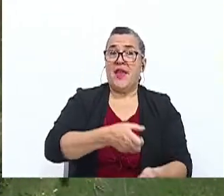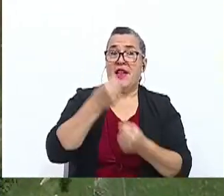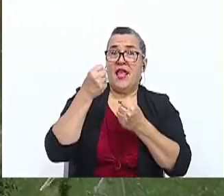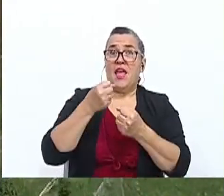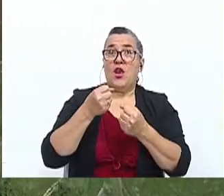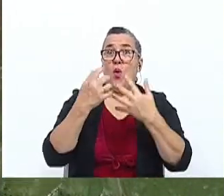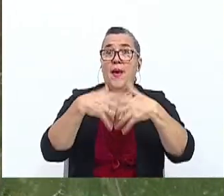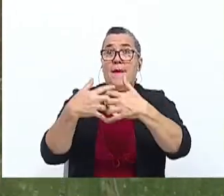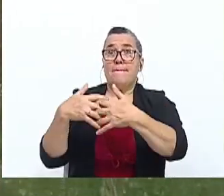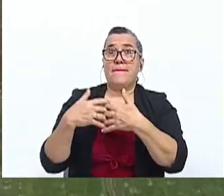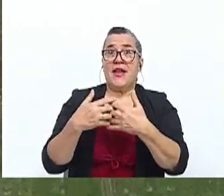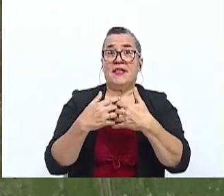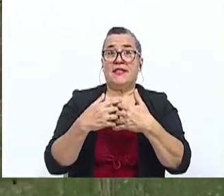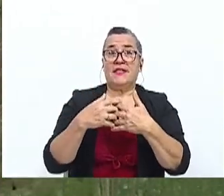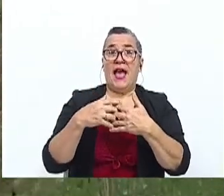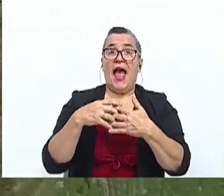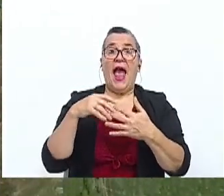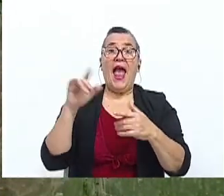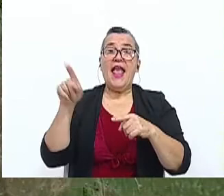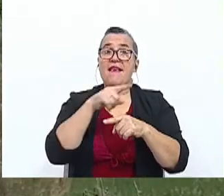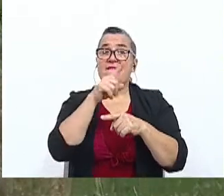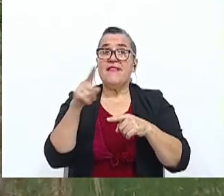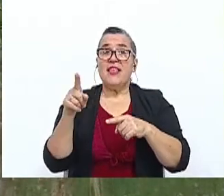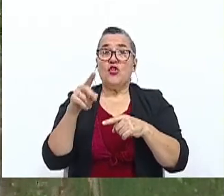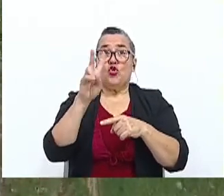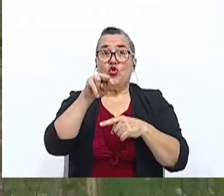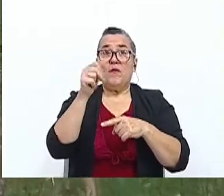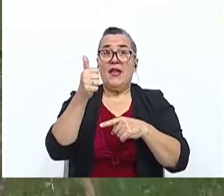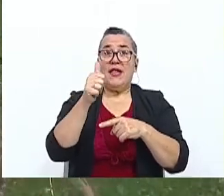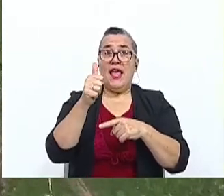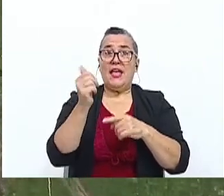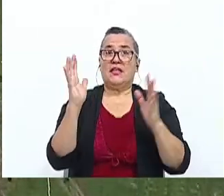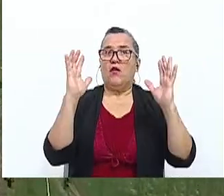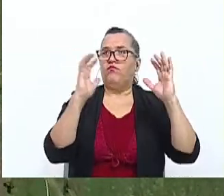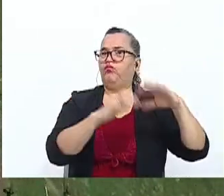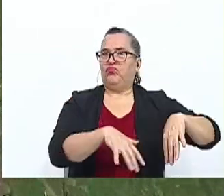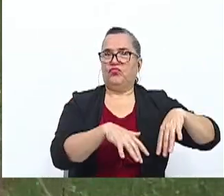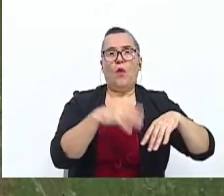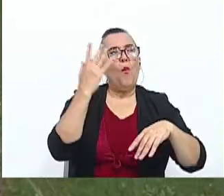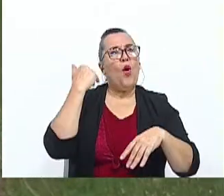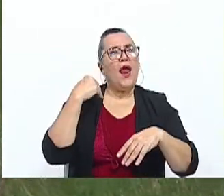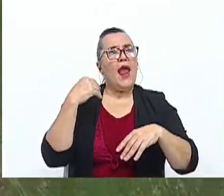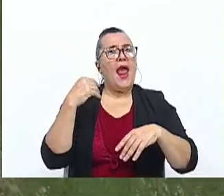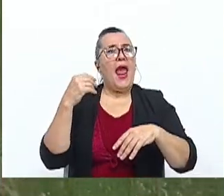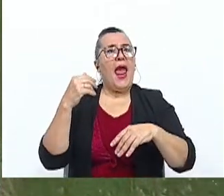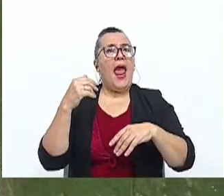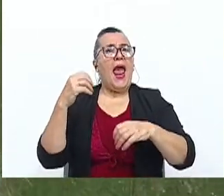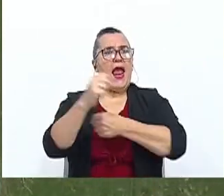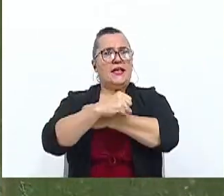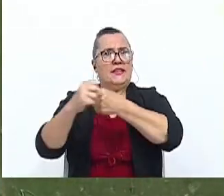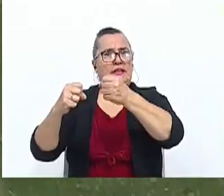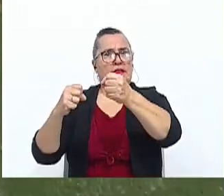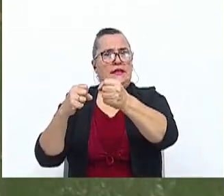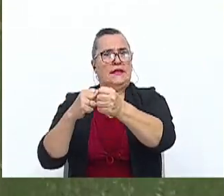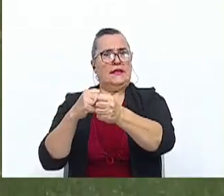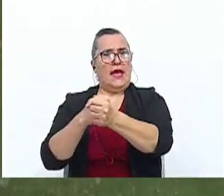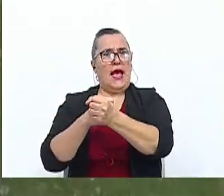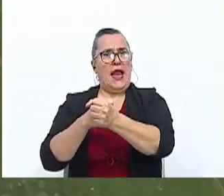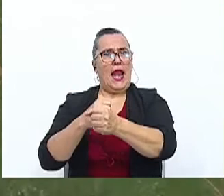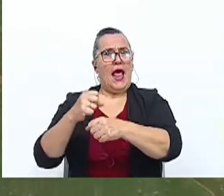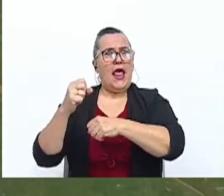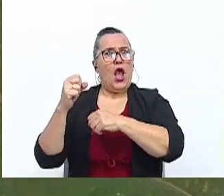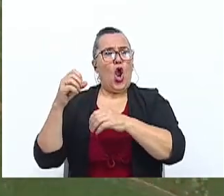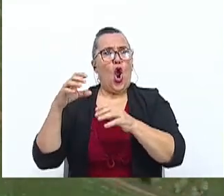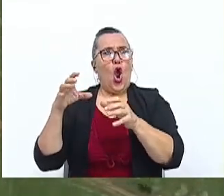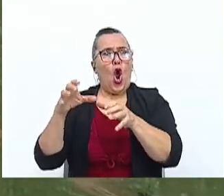Infinito se desplomó en el 2010, cuando el Tribunal Contencioso Administrativo anuló las resoluciones de impacto ambiental y